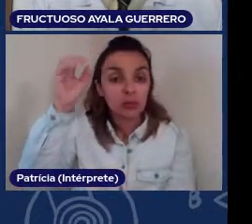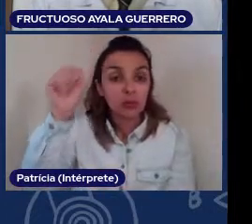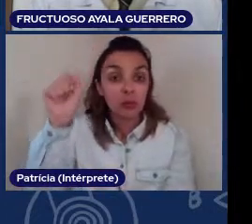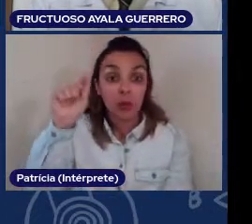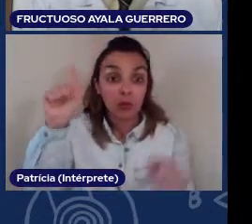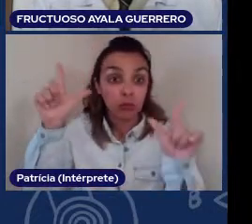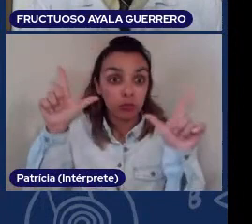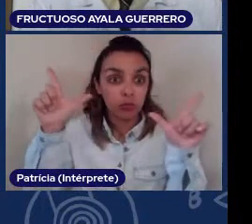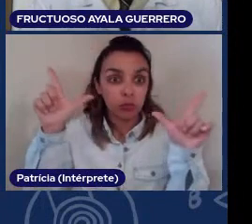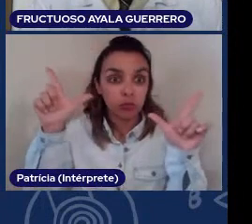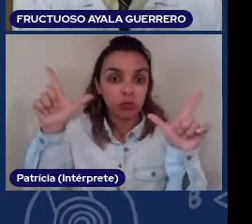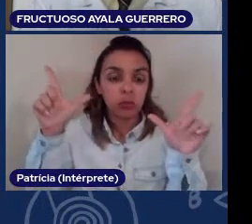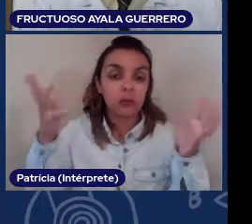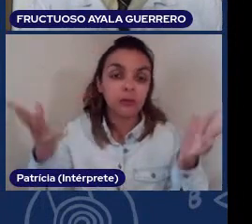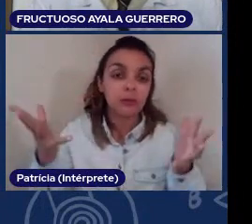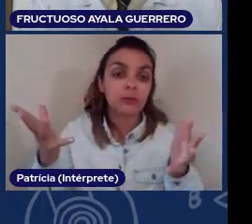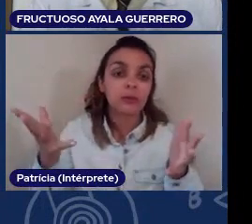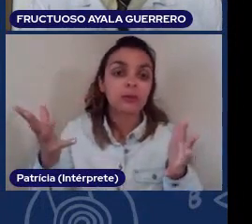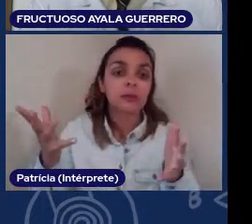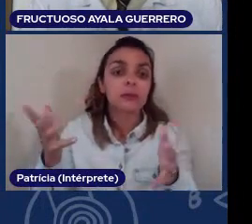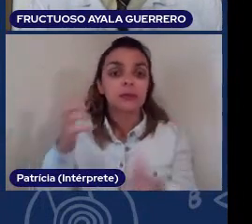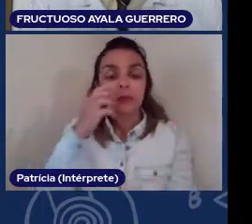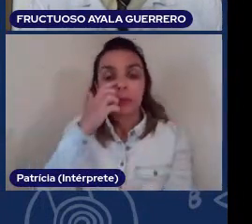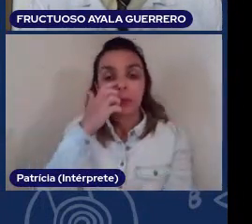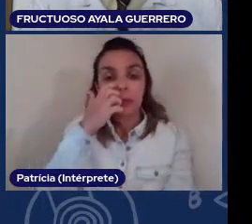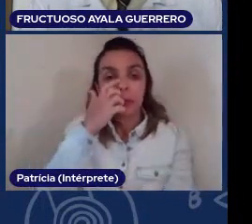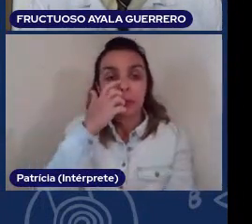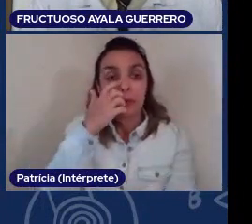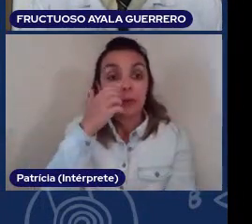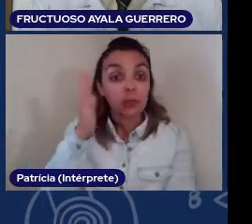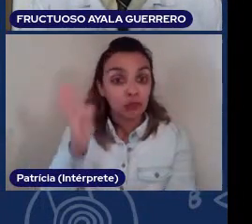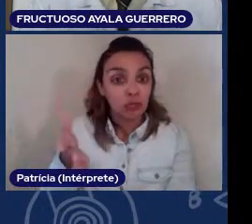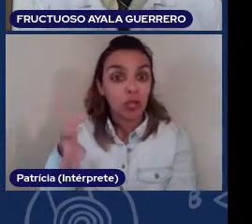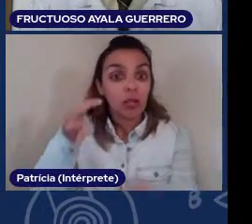este momento que ustedes me están poniendo atención,